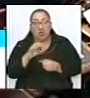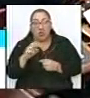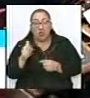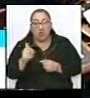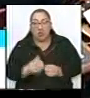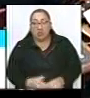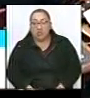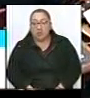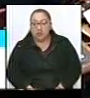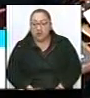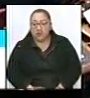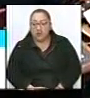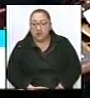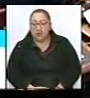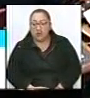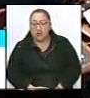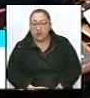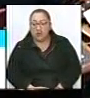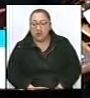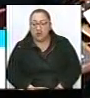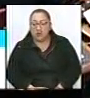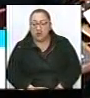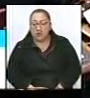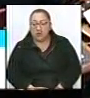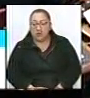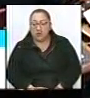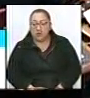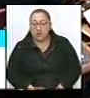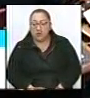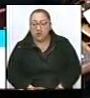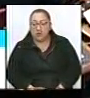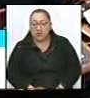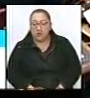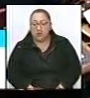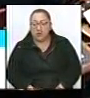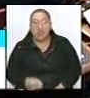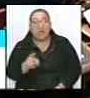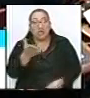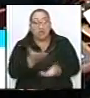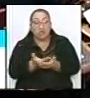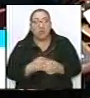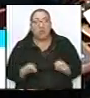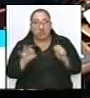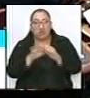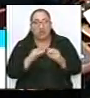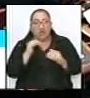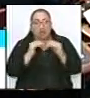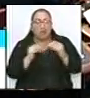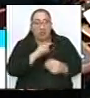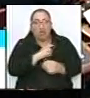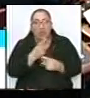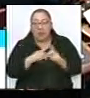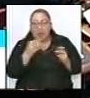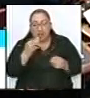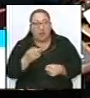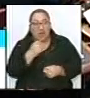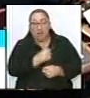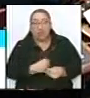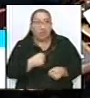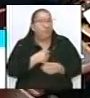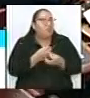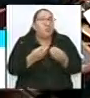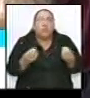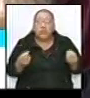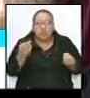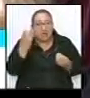de la presidencia, es el equilibrio de poderes. Ese es el sustento principal. Y lamentablemente, muchas